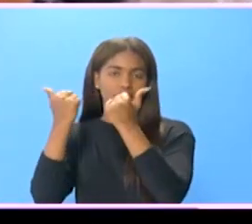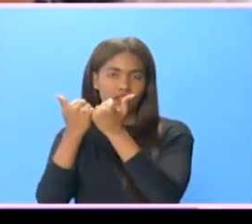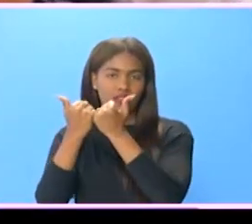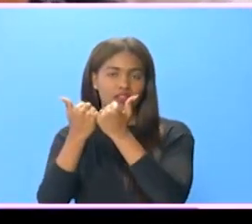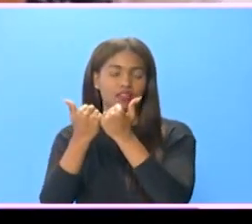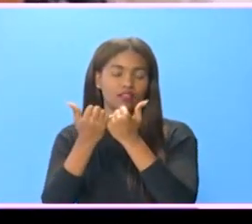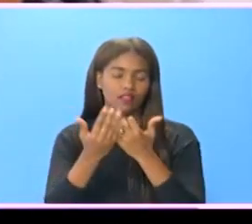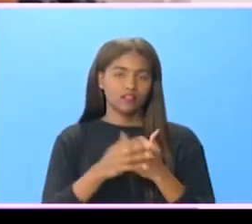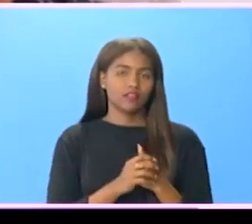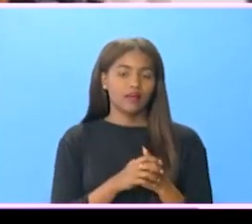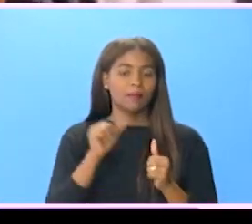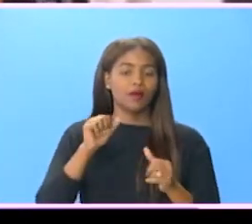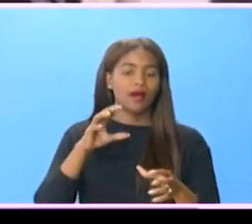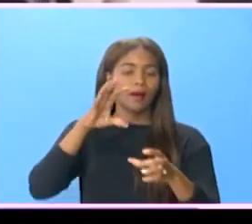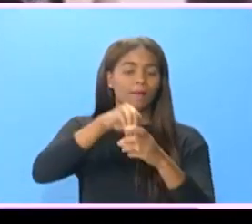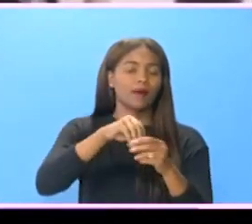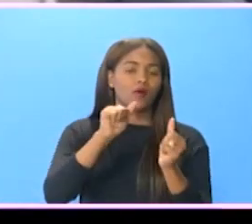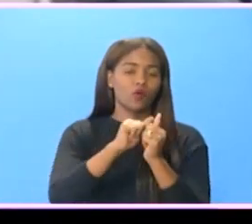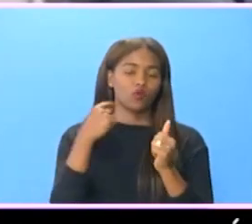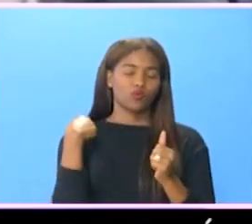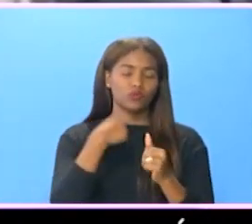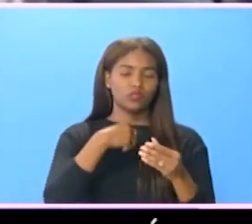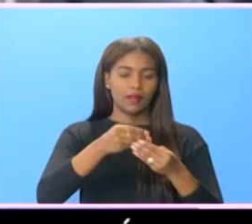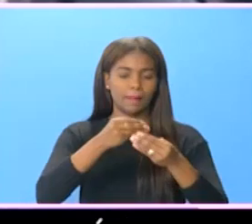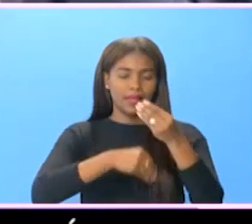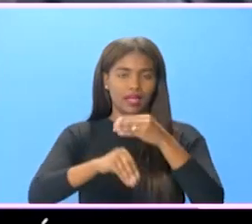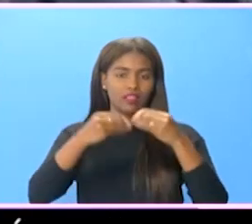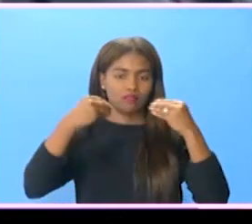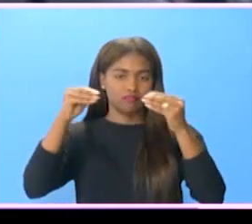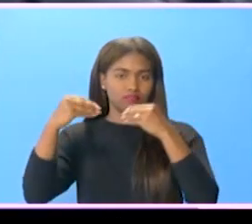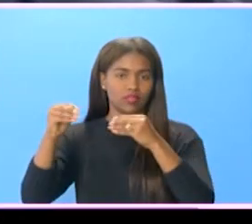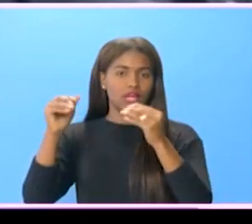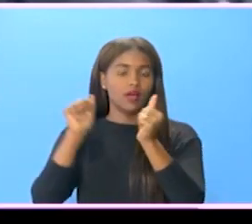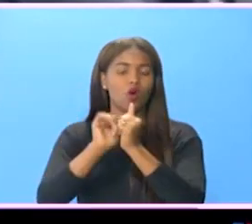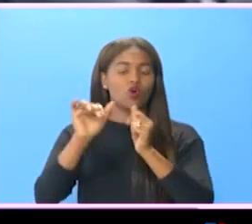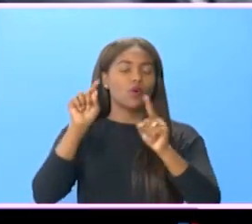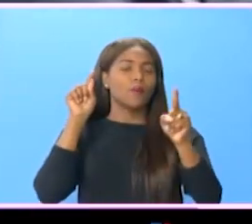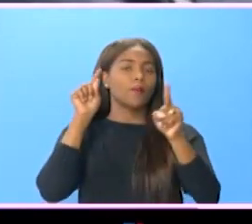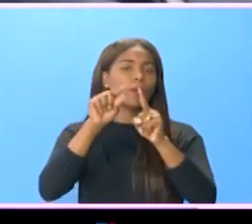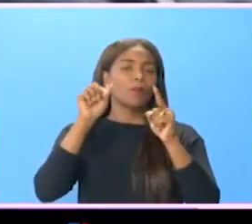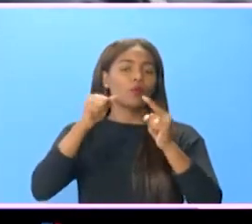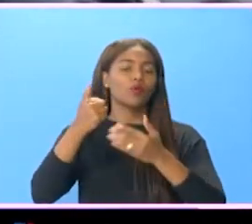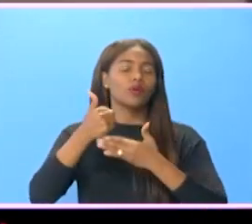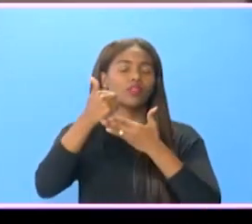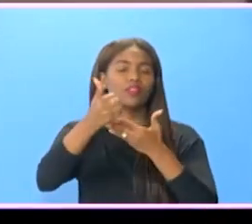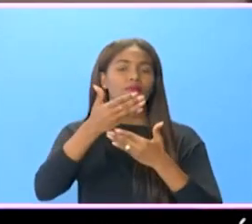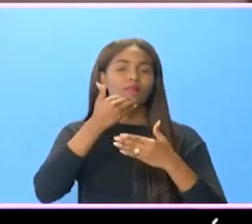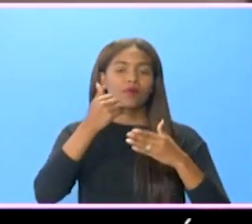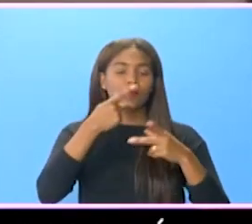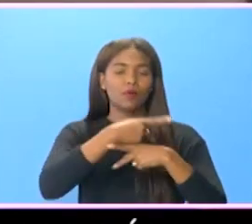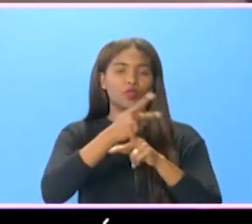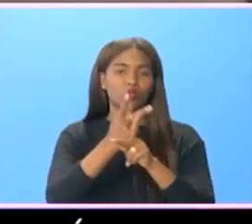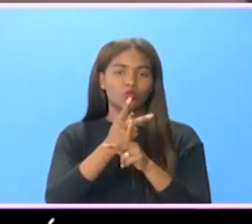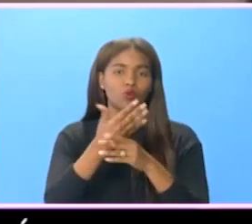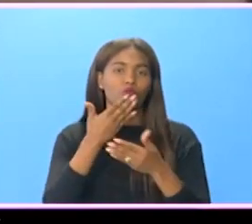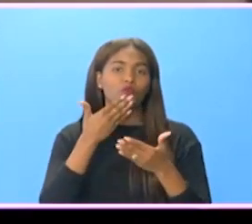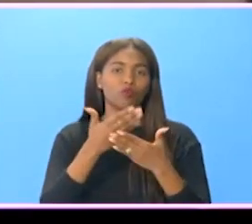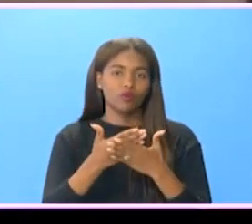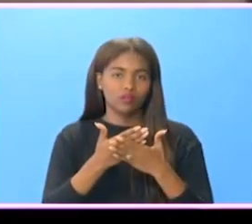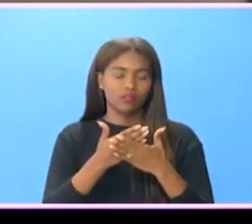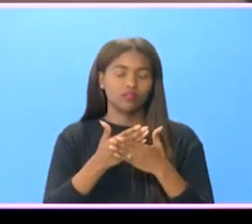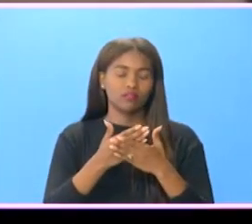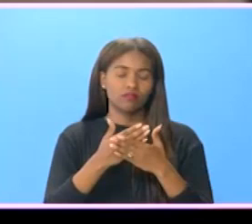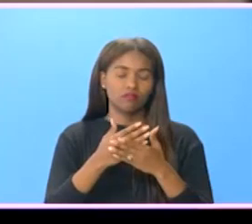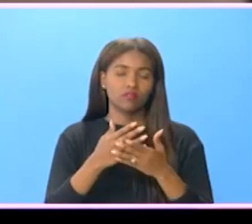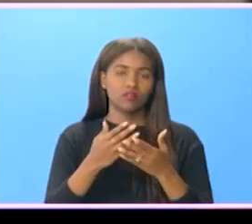puedan formar parte de nuestro mercado de productores, con la finalidad de garantizar un producto con calidad,